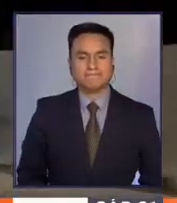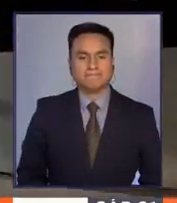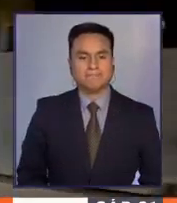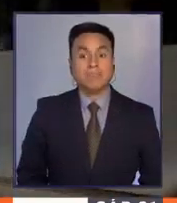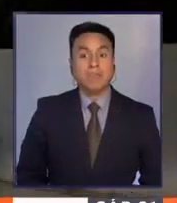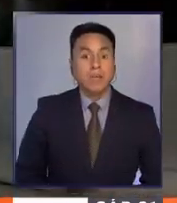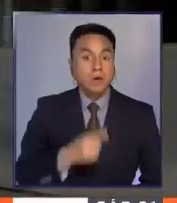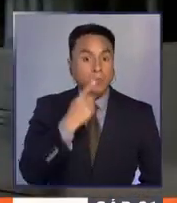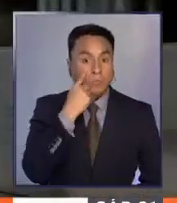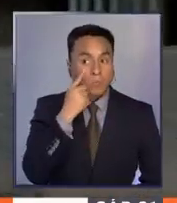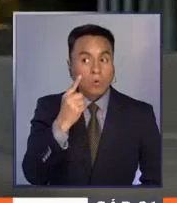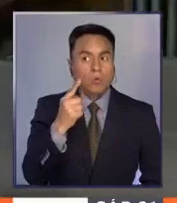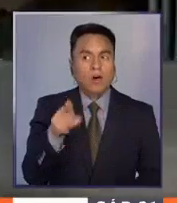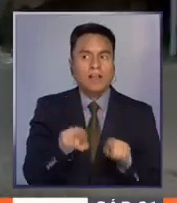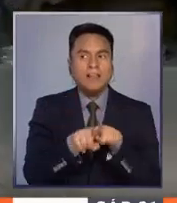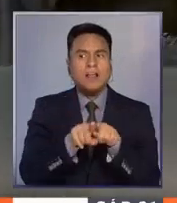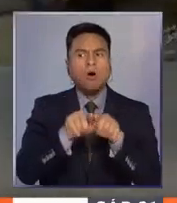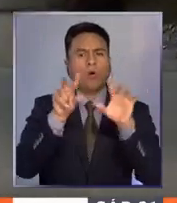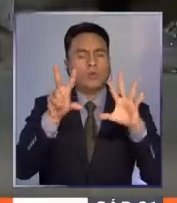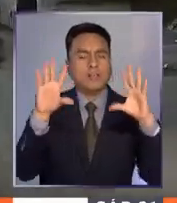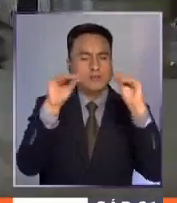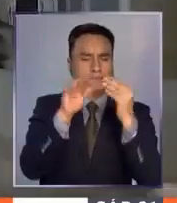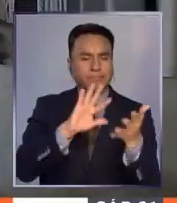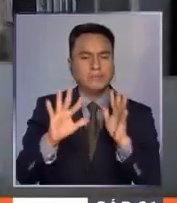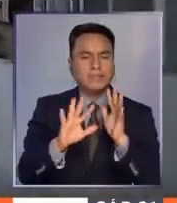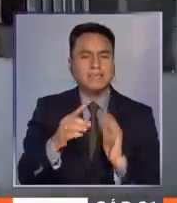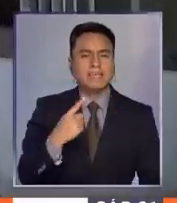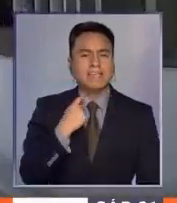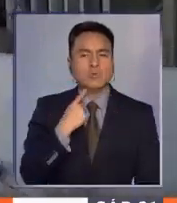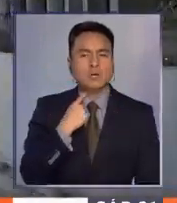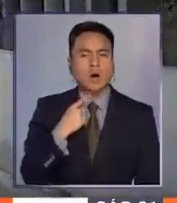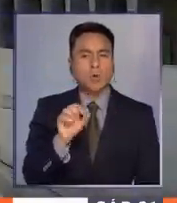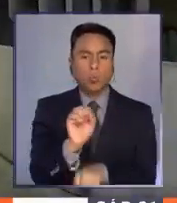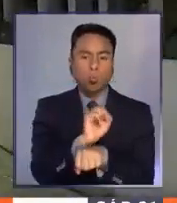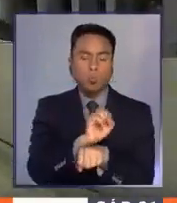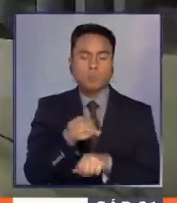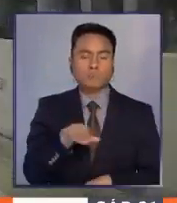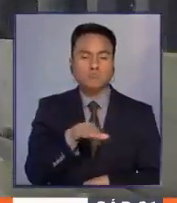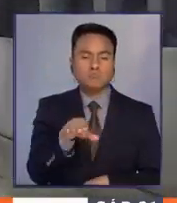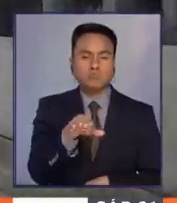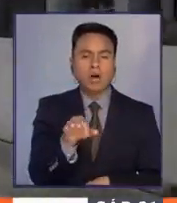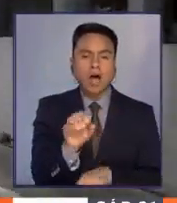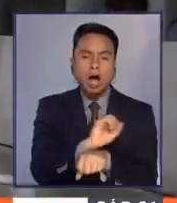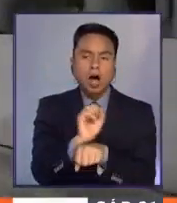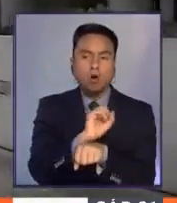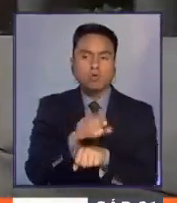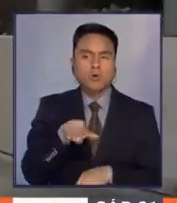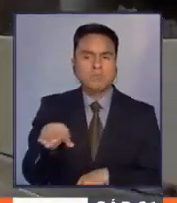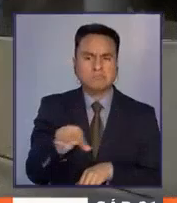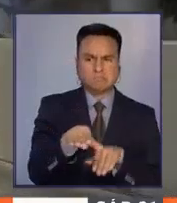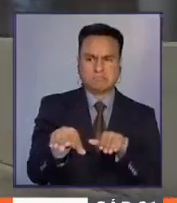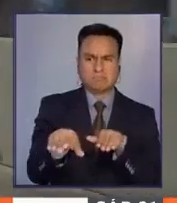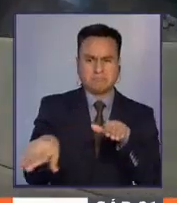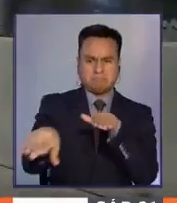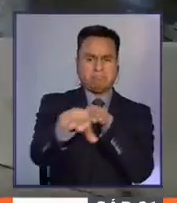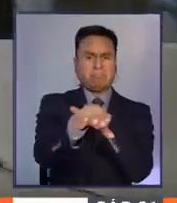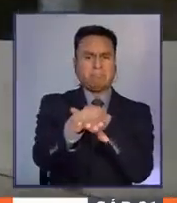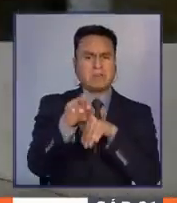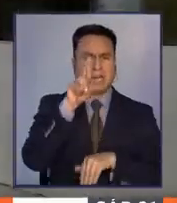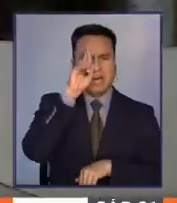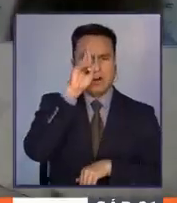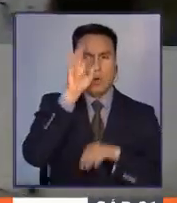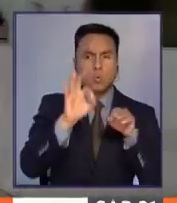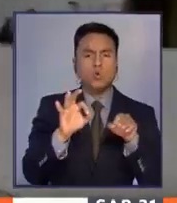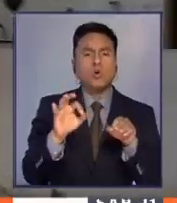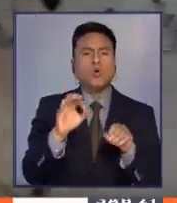Ponga mucha atención, casi 8 de la noche y en Quilicura este conductor se encuentra con un auto que se detiene sospechosamente delante de él en pleno